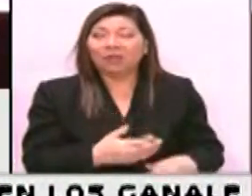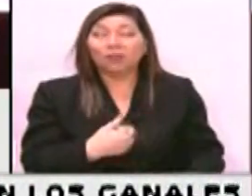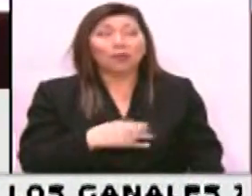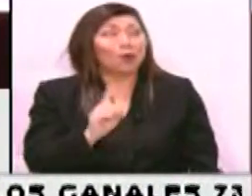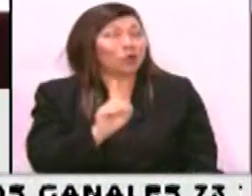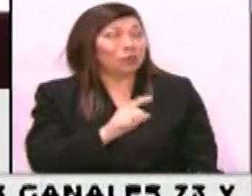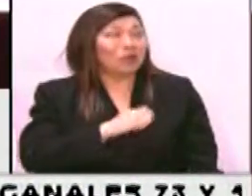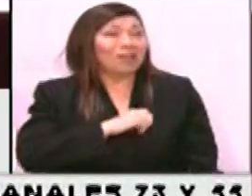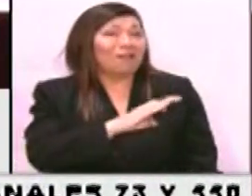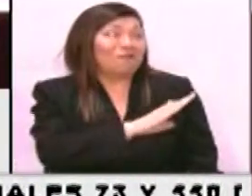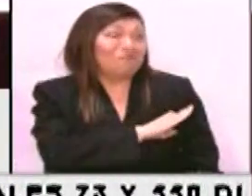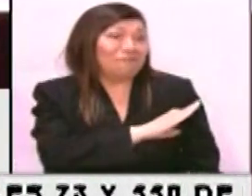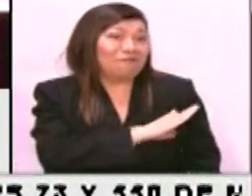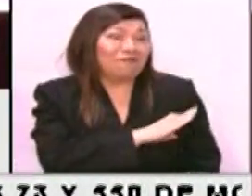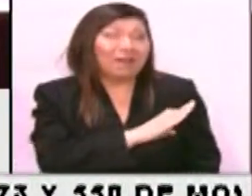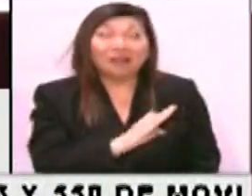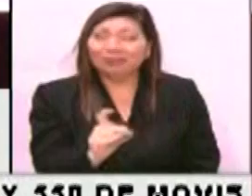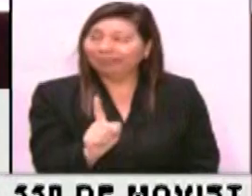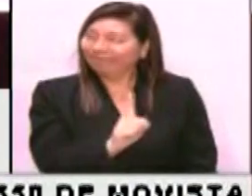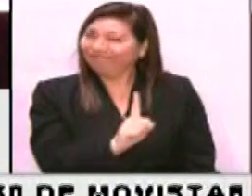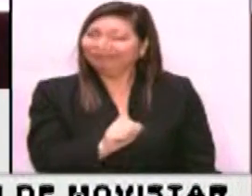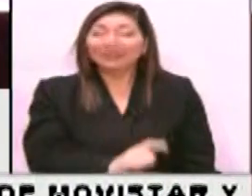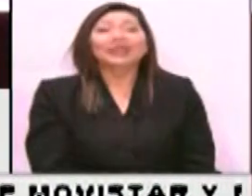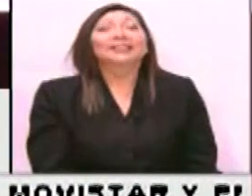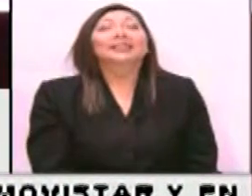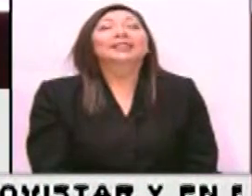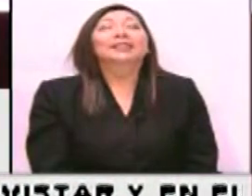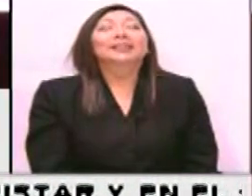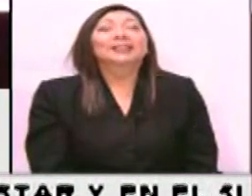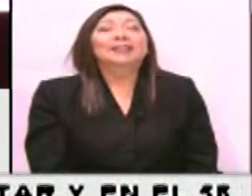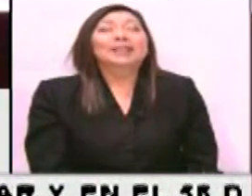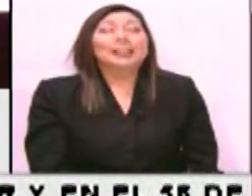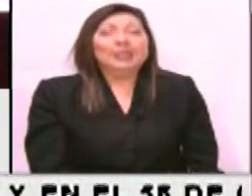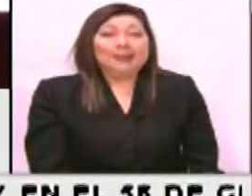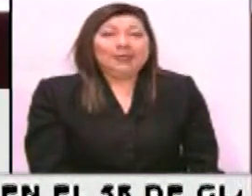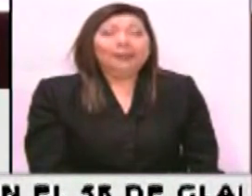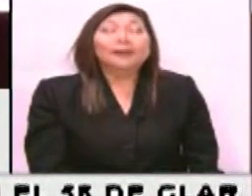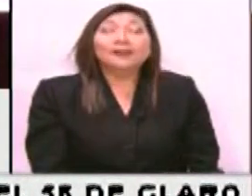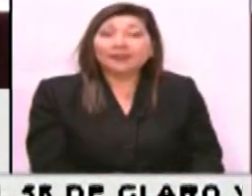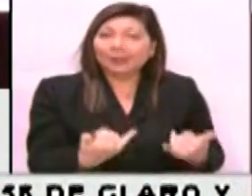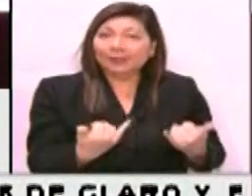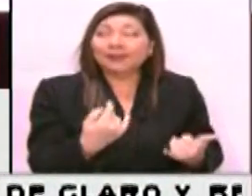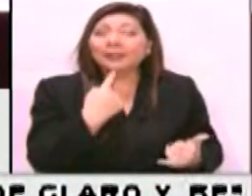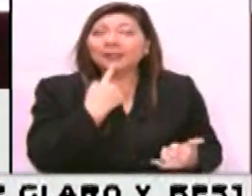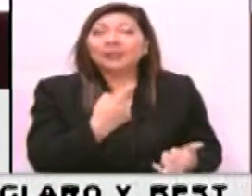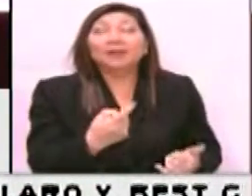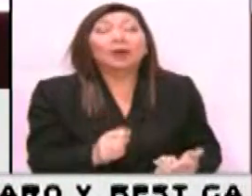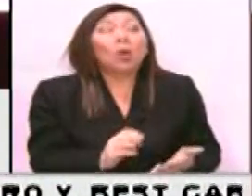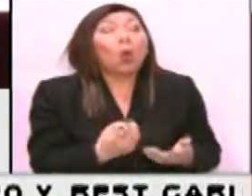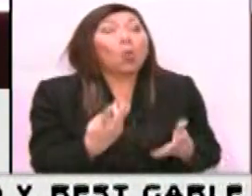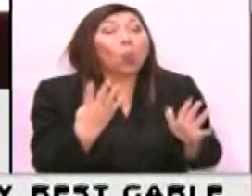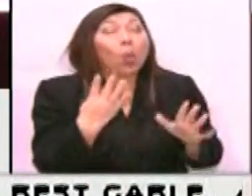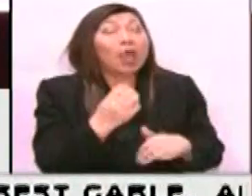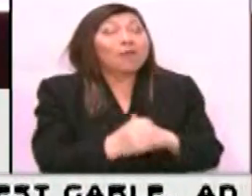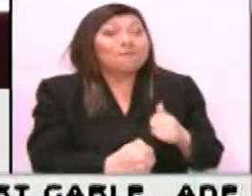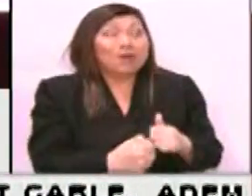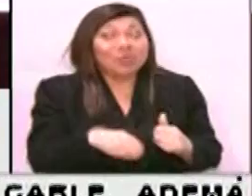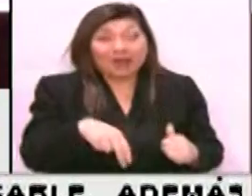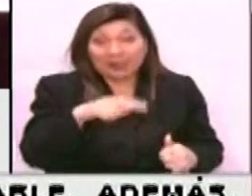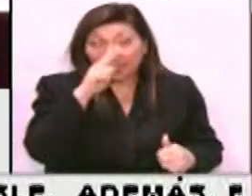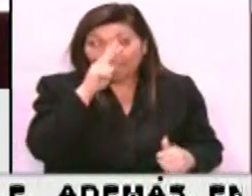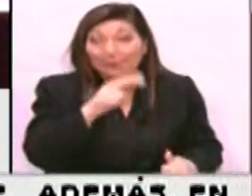fiscal. Pero lo que quiero decirles es lo siguiente, y en ese sentido, durante 9 años en el